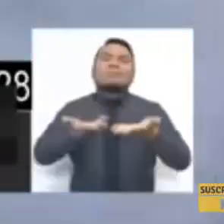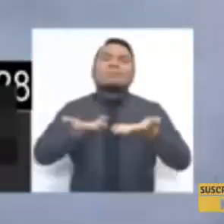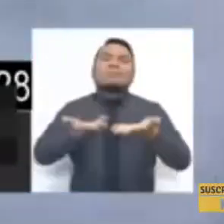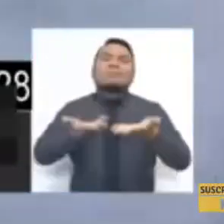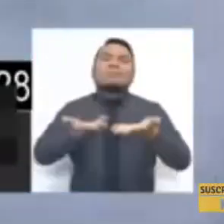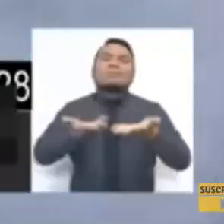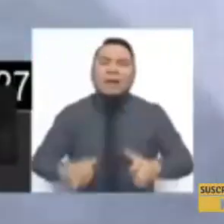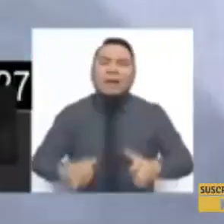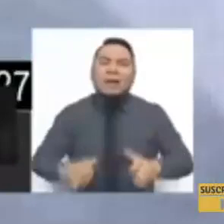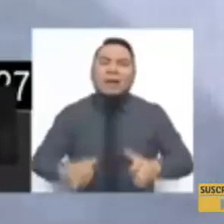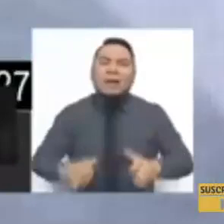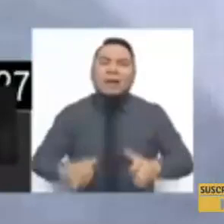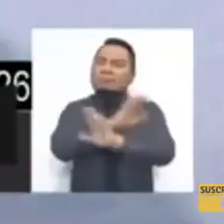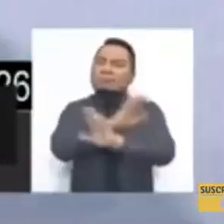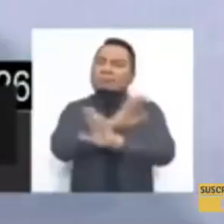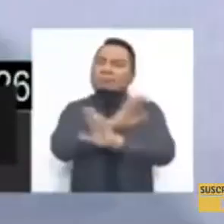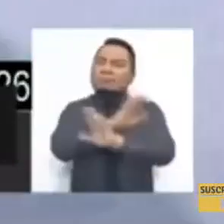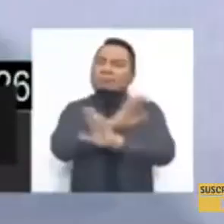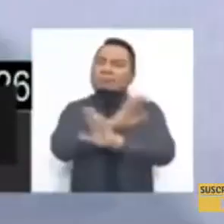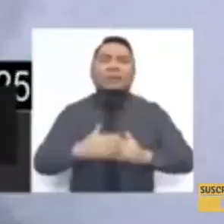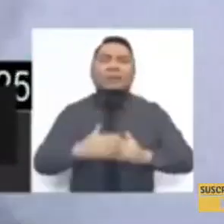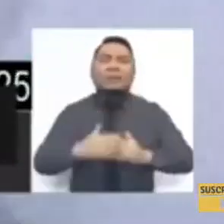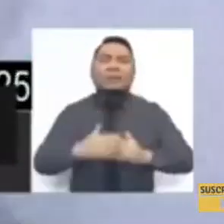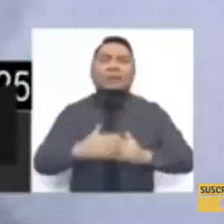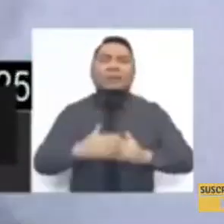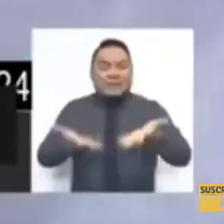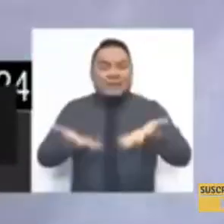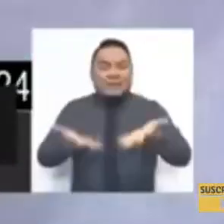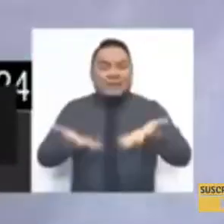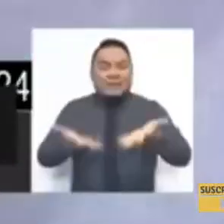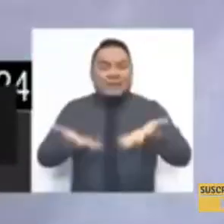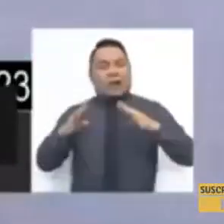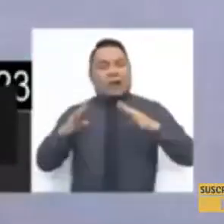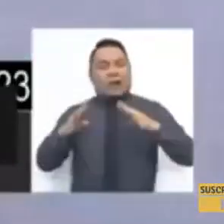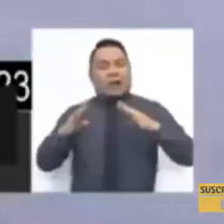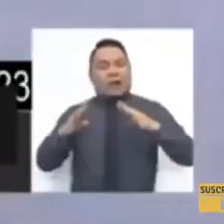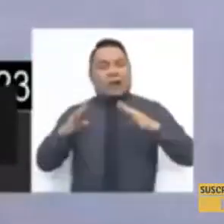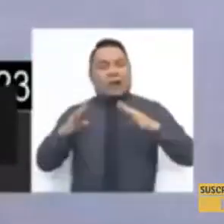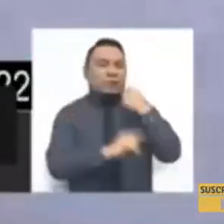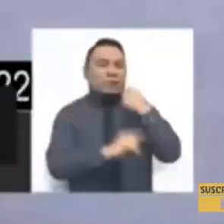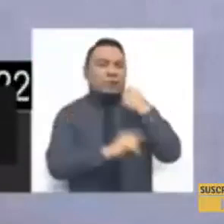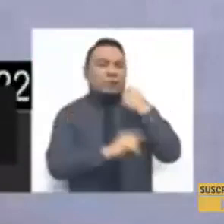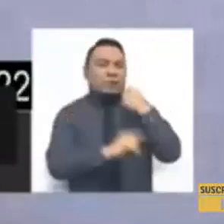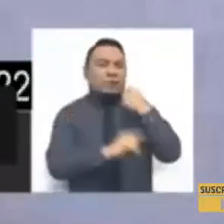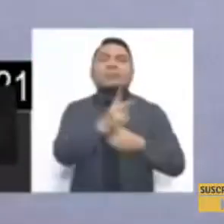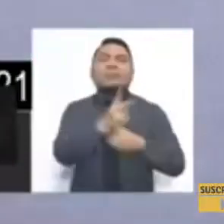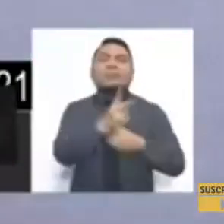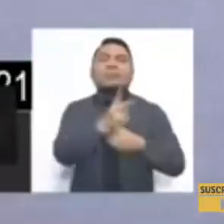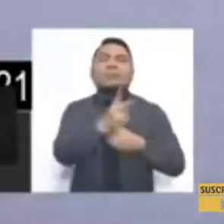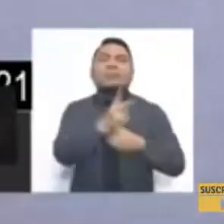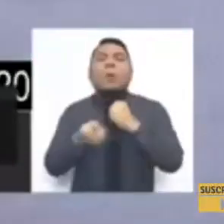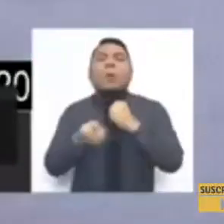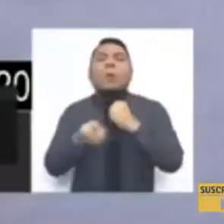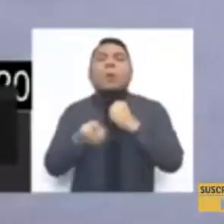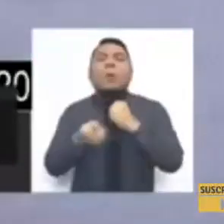la violencia, donde se distribuya riqueza y no pobreza, donde se cuide los ahorros de los trabajadores